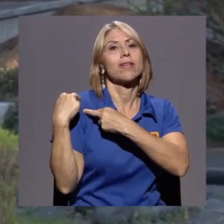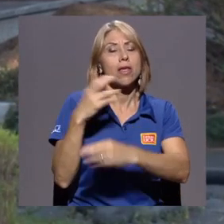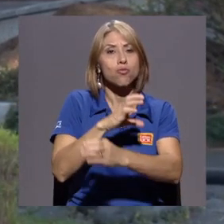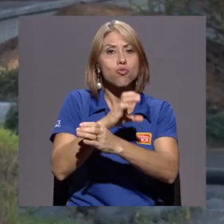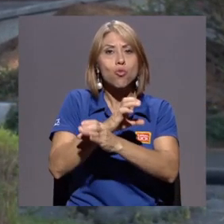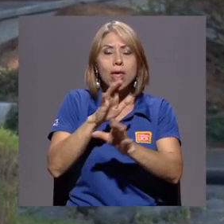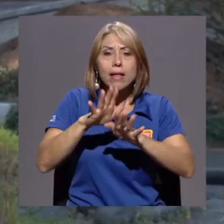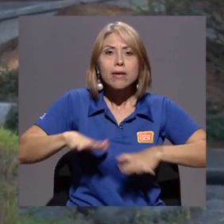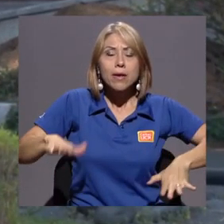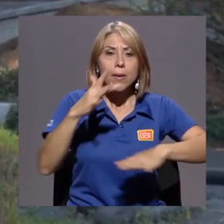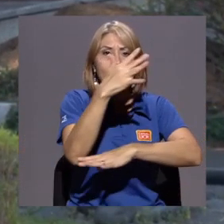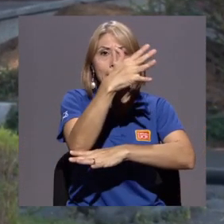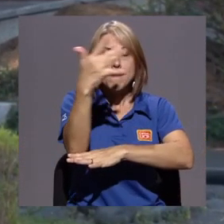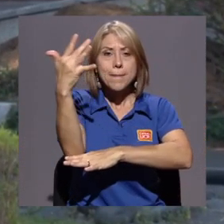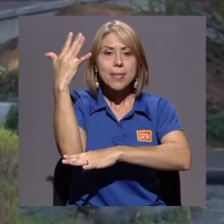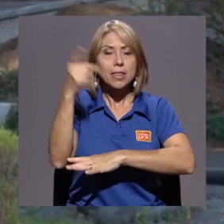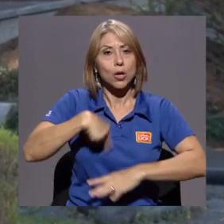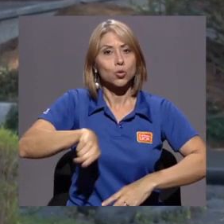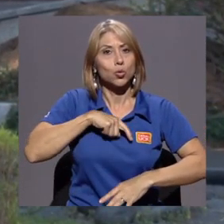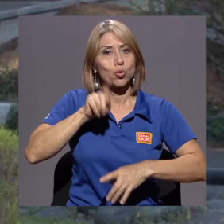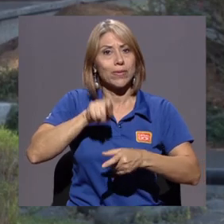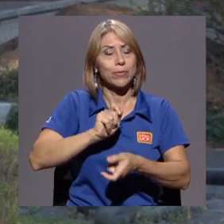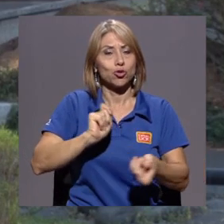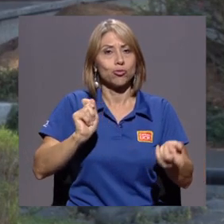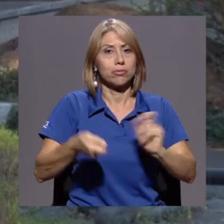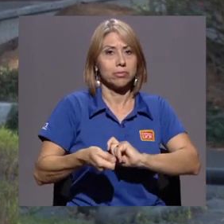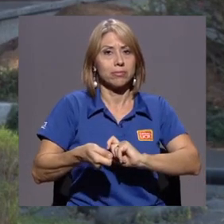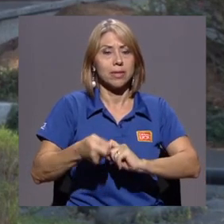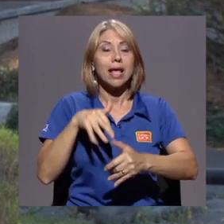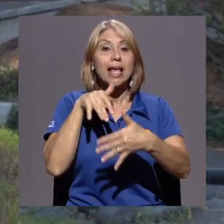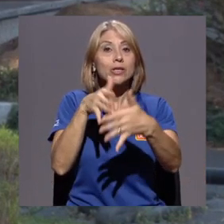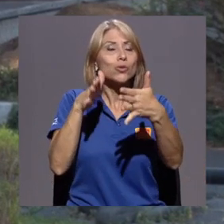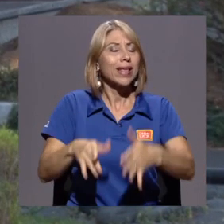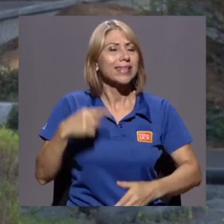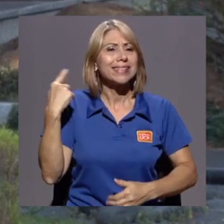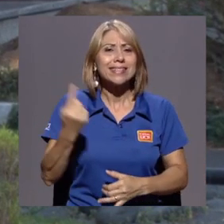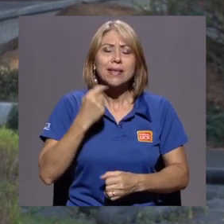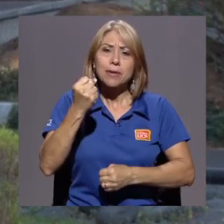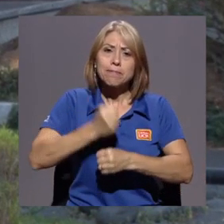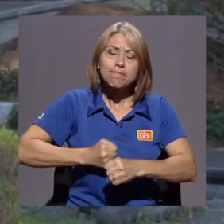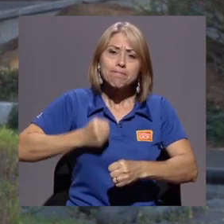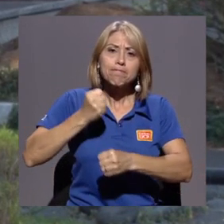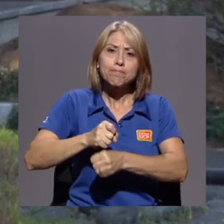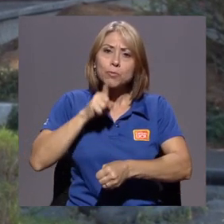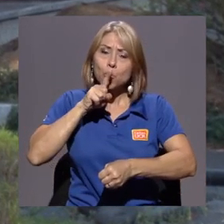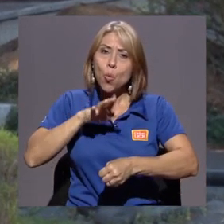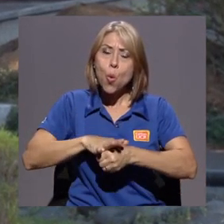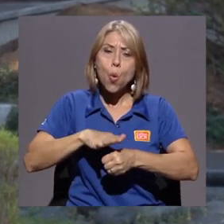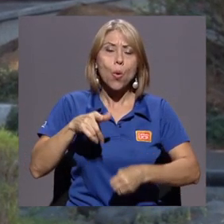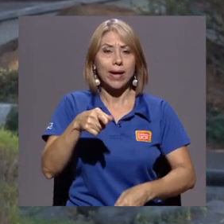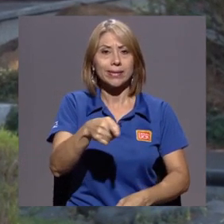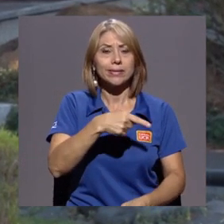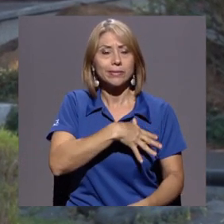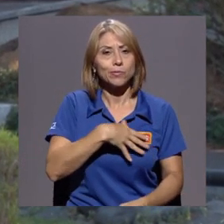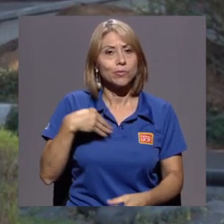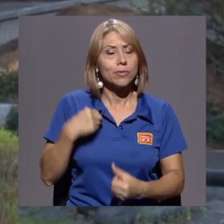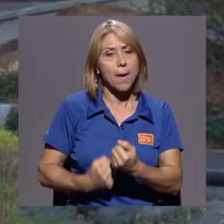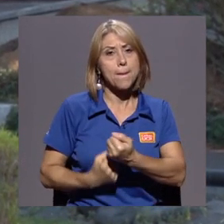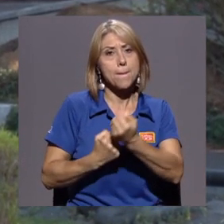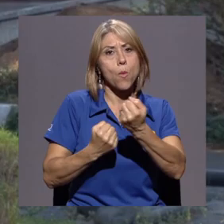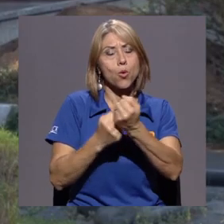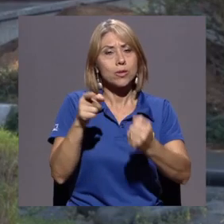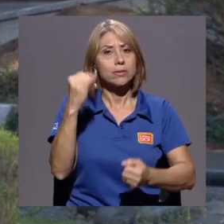que está en nuestras manos hacer el cambio. Y los estudiantes siempre son súper comprometidos, siempre les gusta, digamos, apoyar este